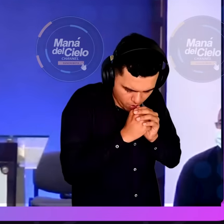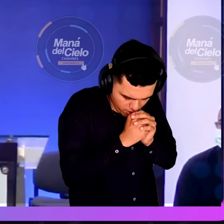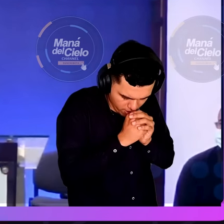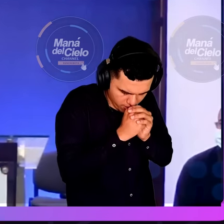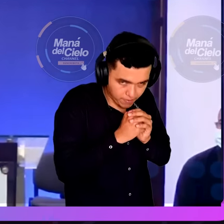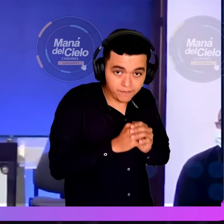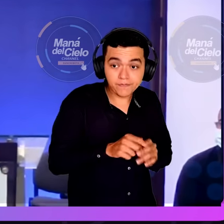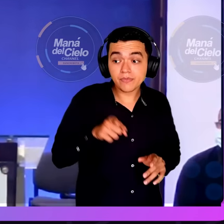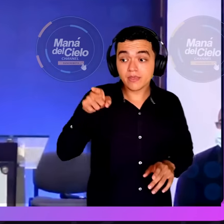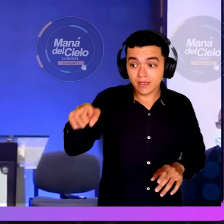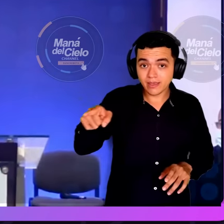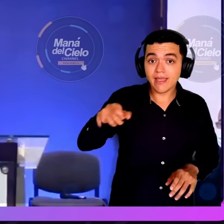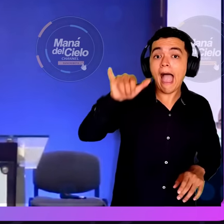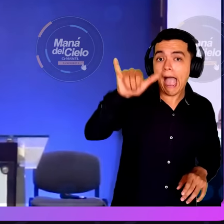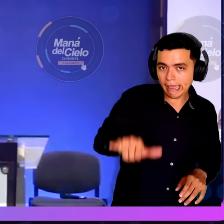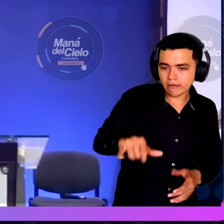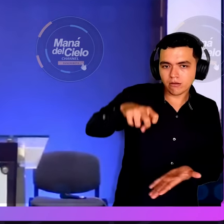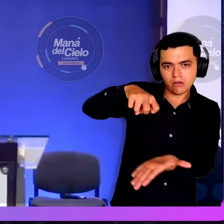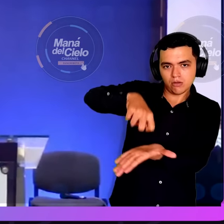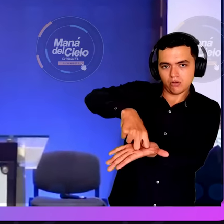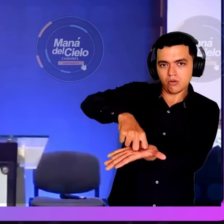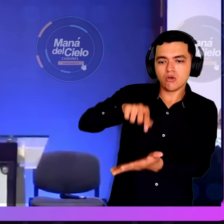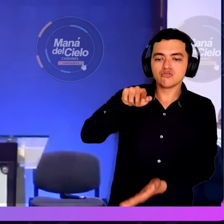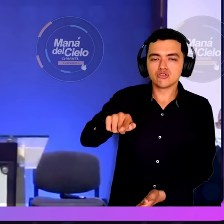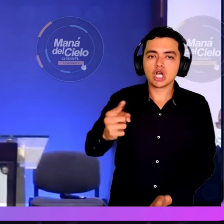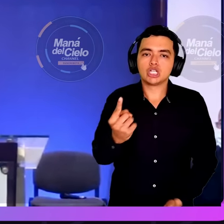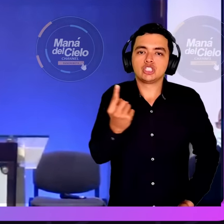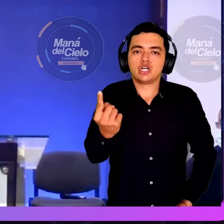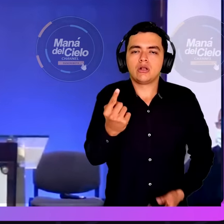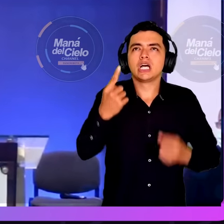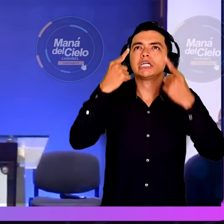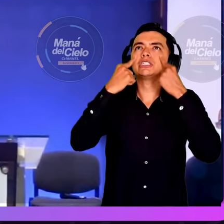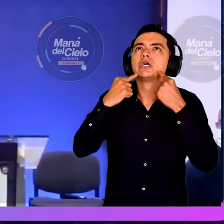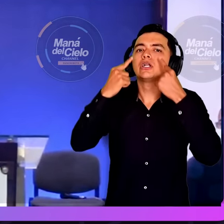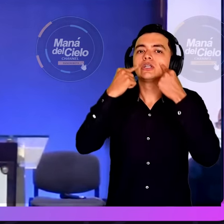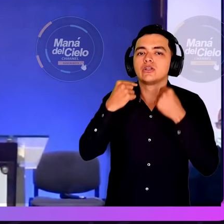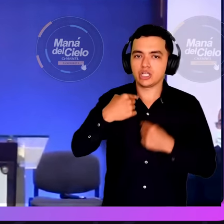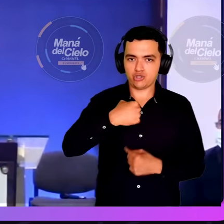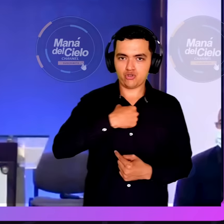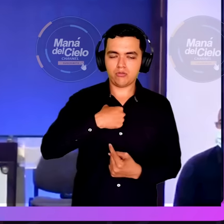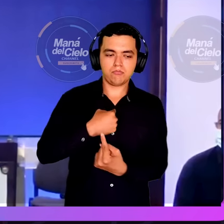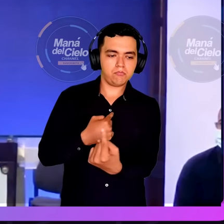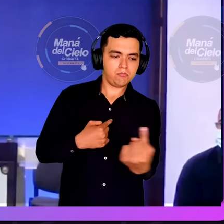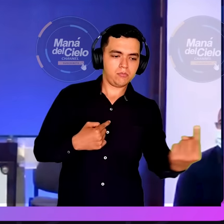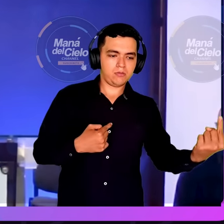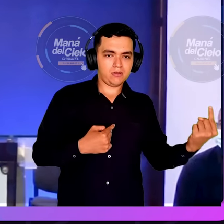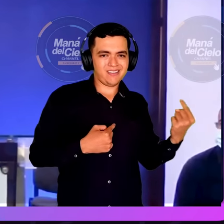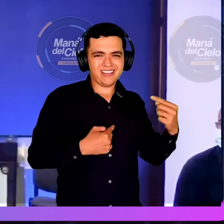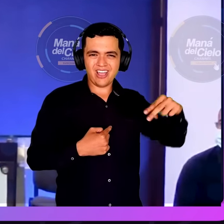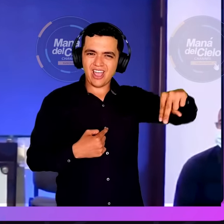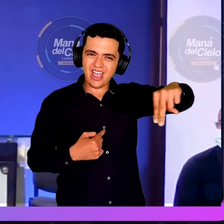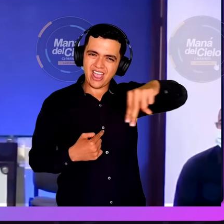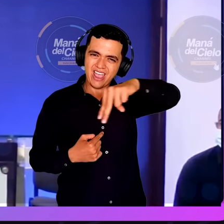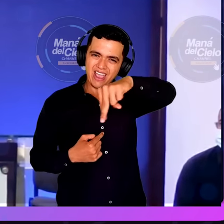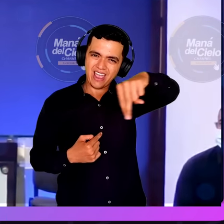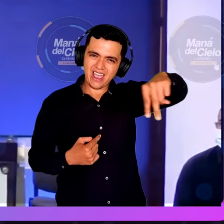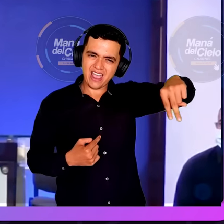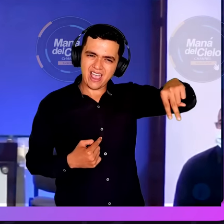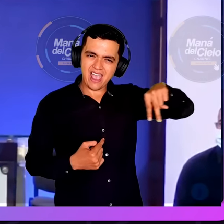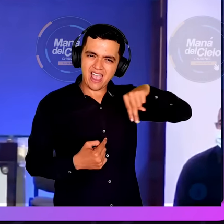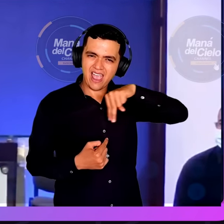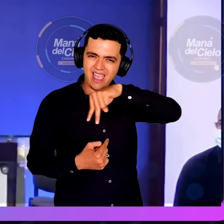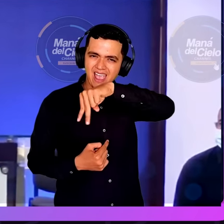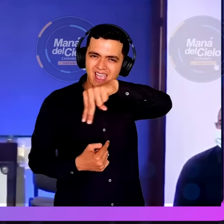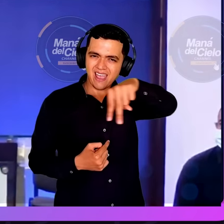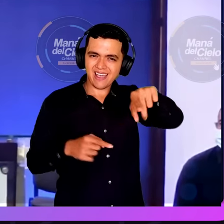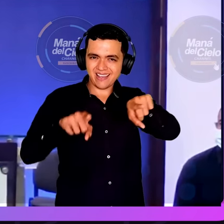tengo ganas de consumir droga, ya tengo ganas de volver a esto. Hermana, yo prefiero decirle a Dios que me mate primero y que me muera,